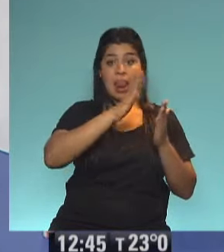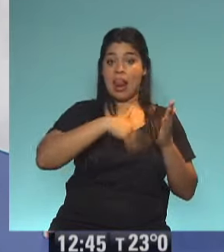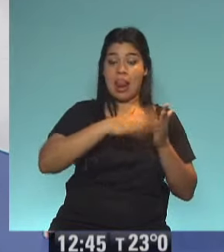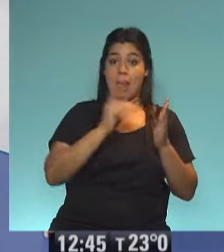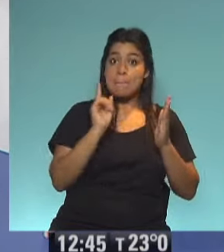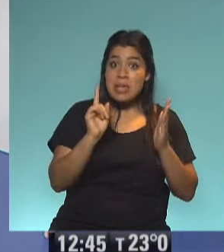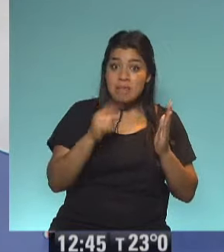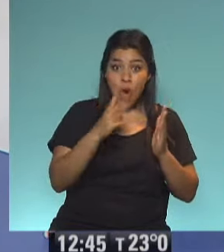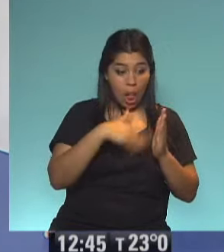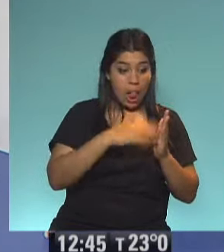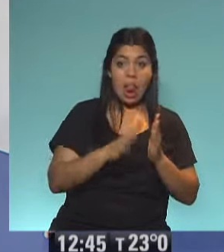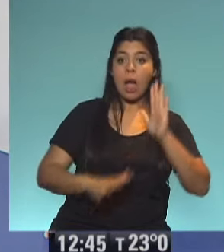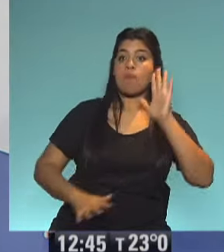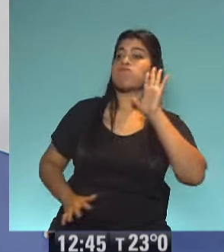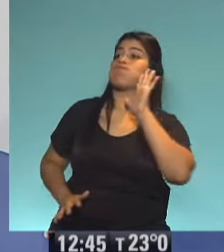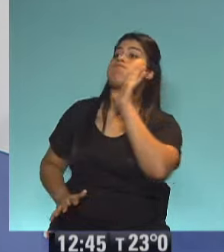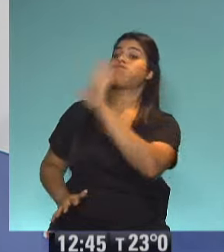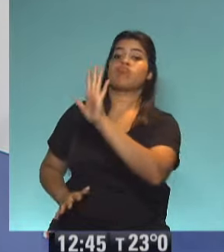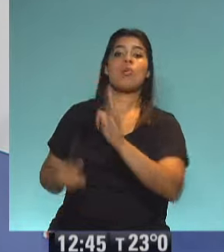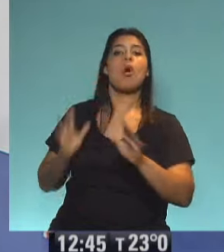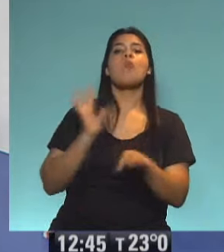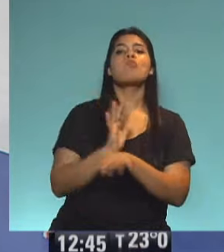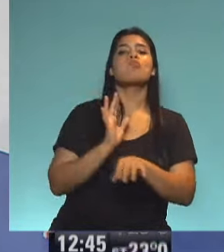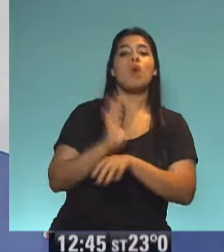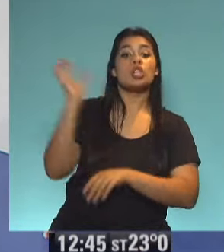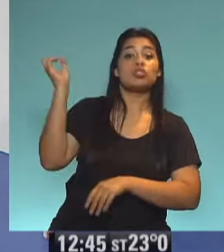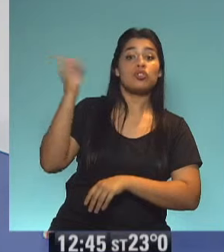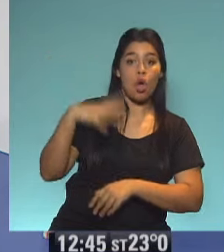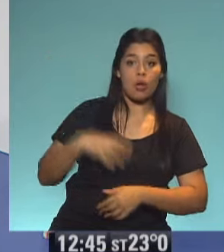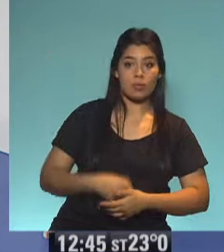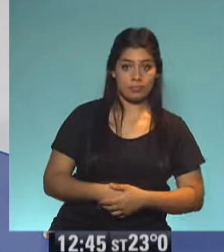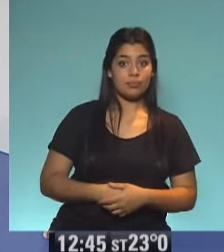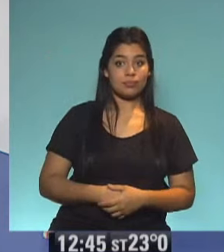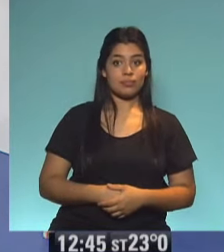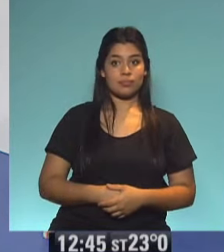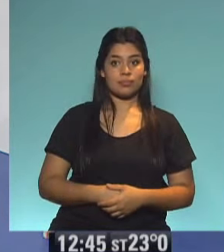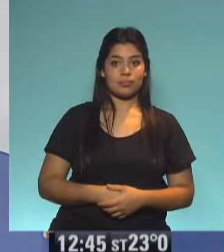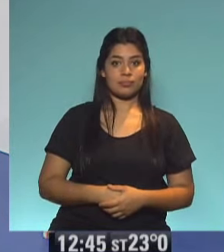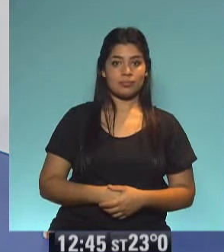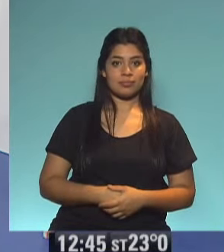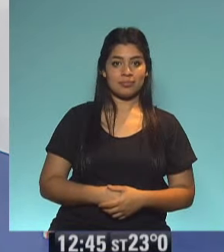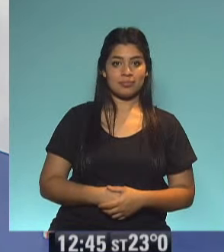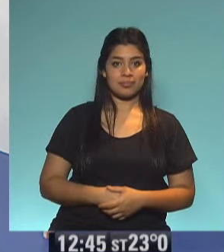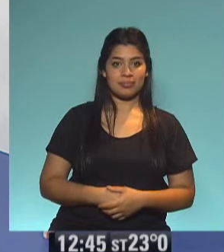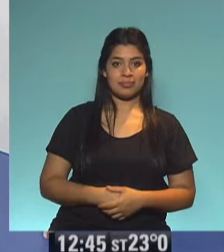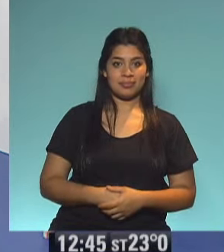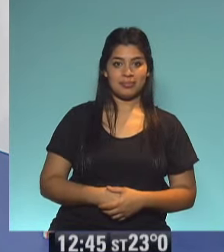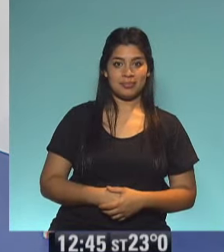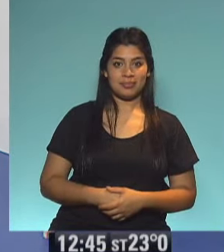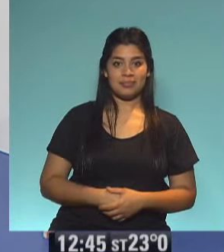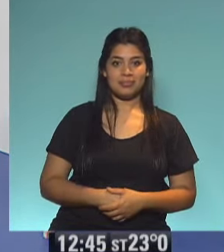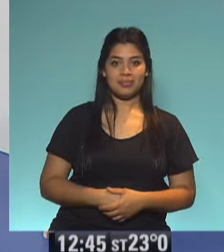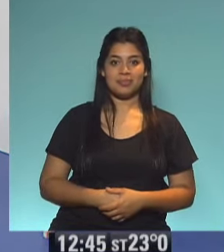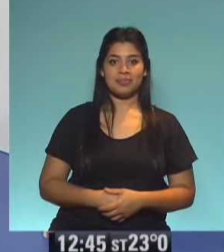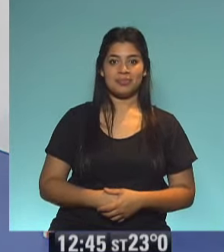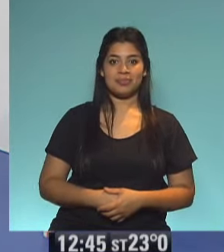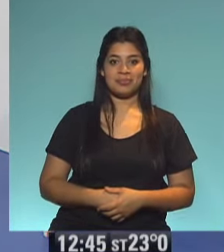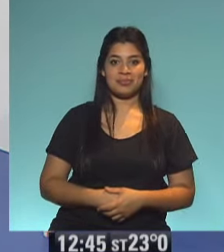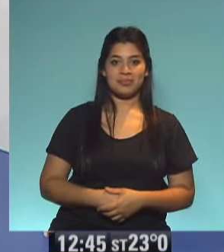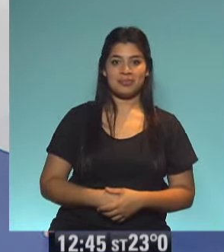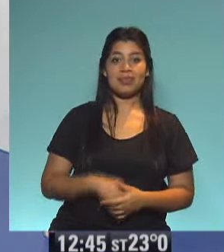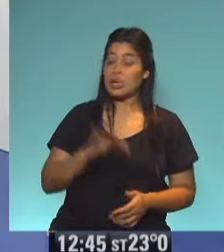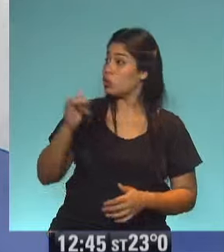Sí. Y intentemos hacer el sol. Bueno, tenía que haber hecho un poquito más grande la franja, pero mancharse, me encanta.